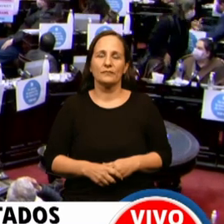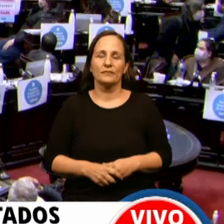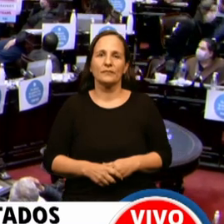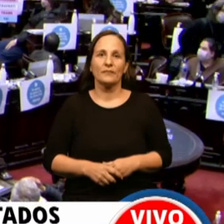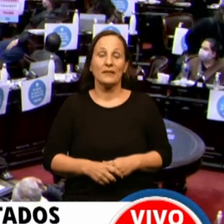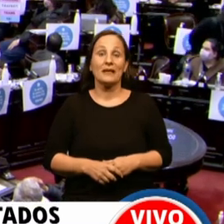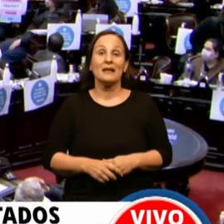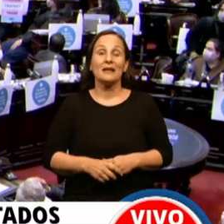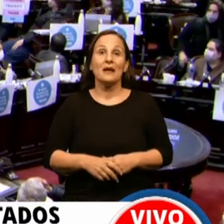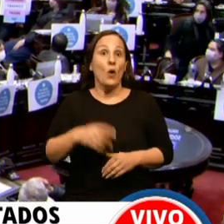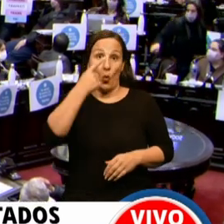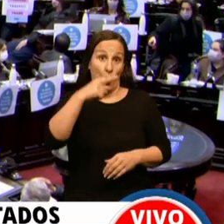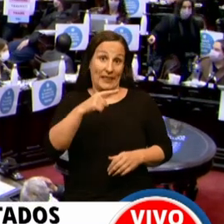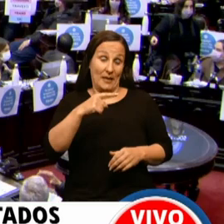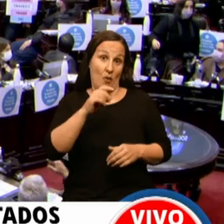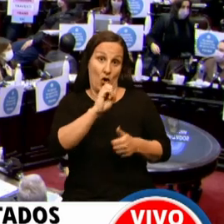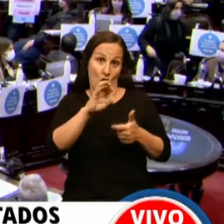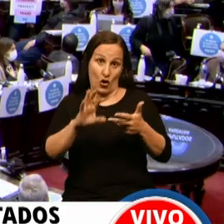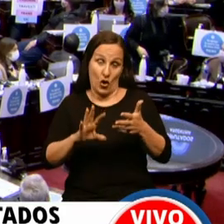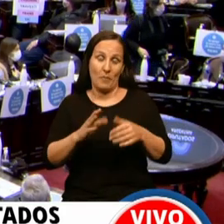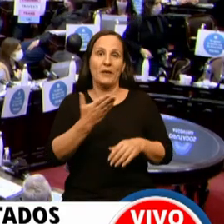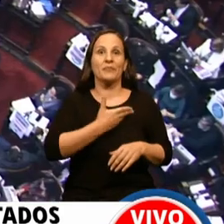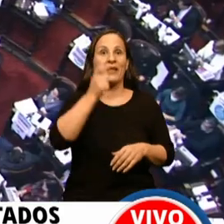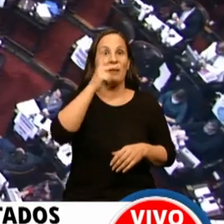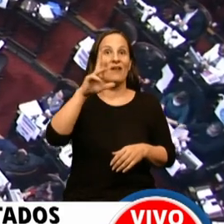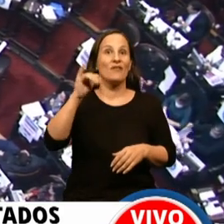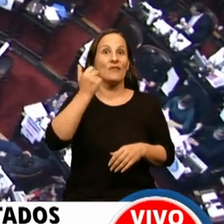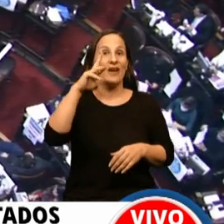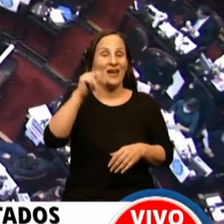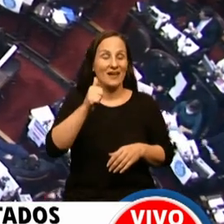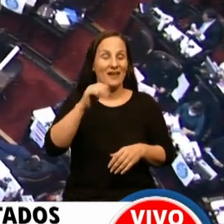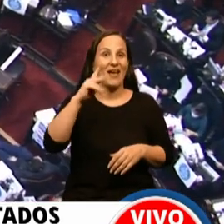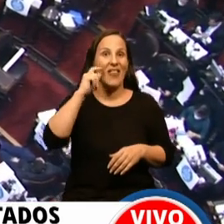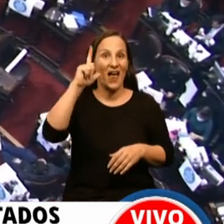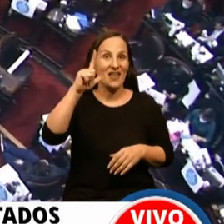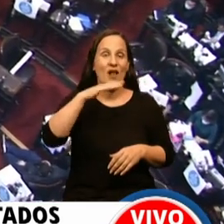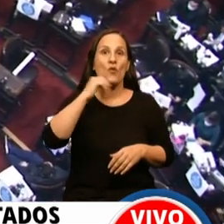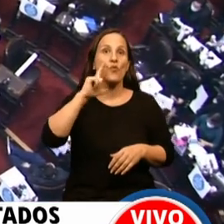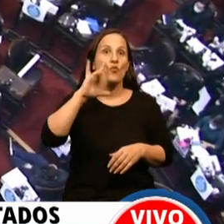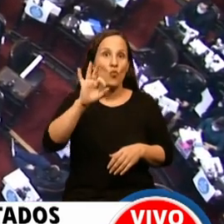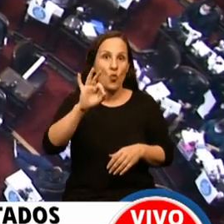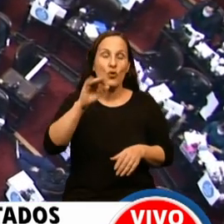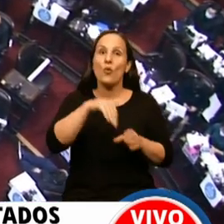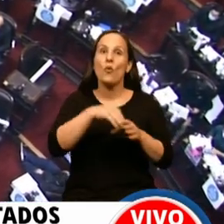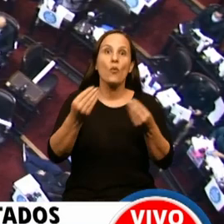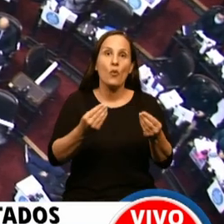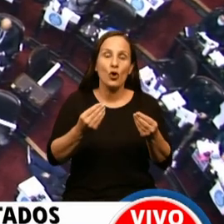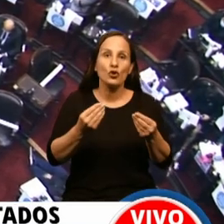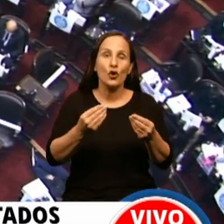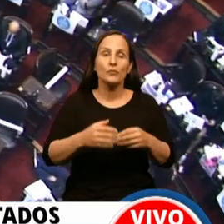voy a tomar lectura por última vez ferreira daniel julio para indicar el sentido de su voto